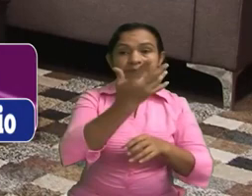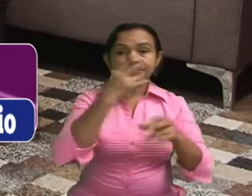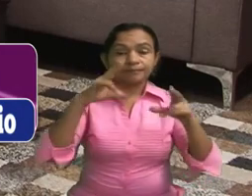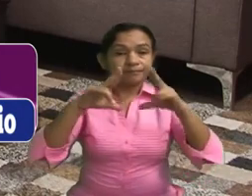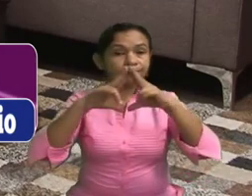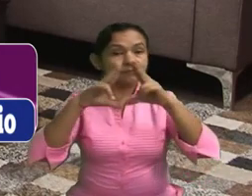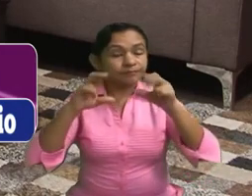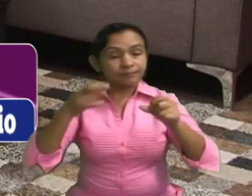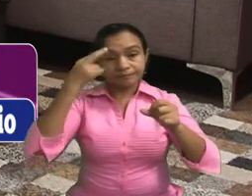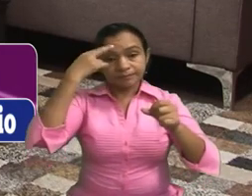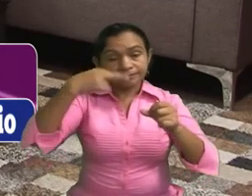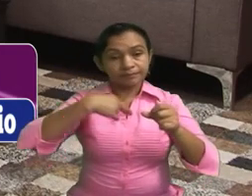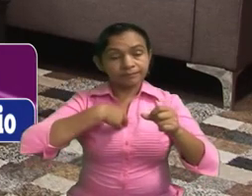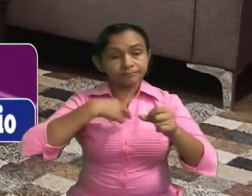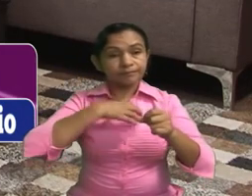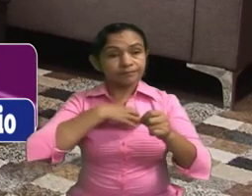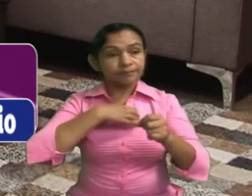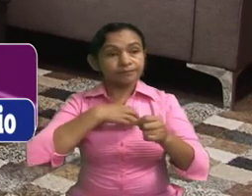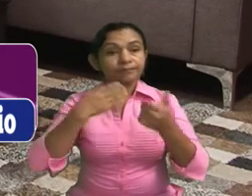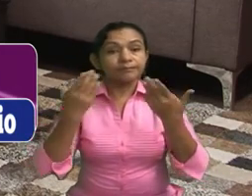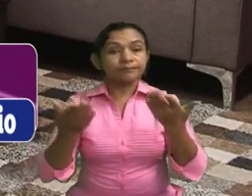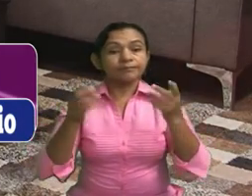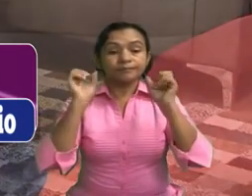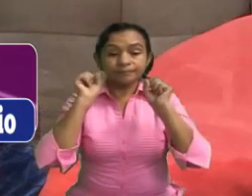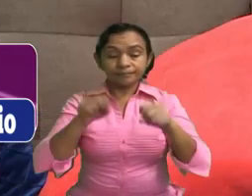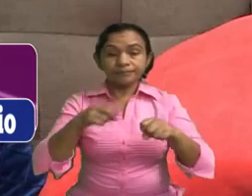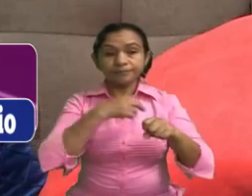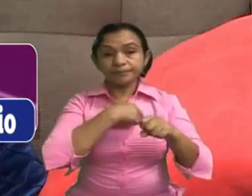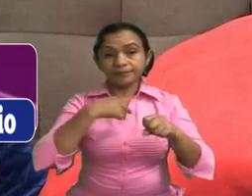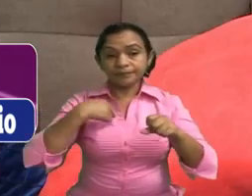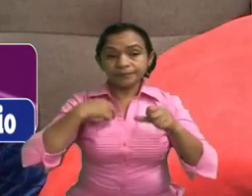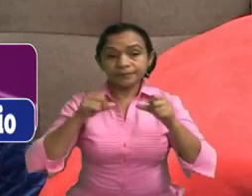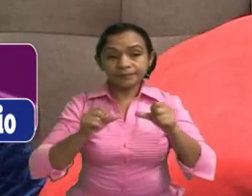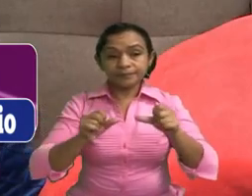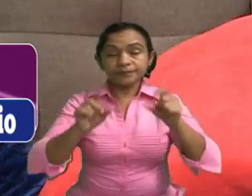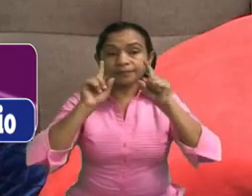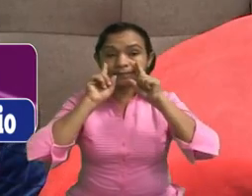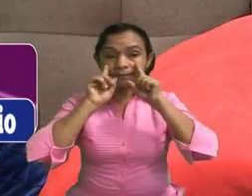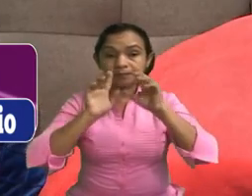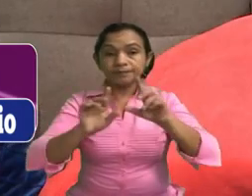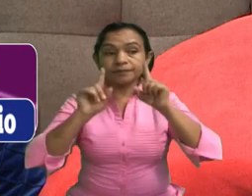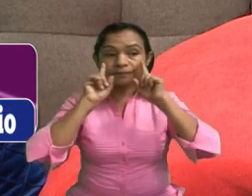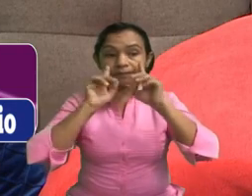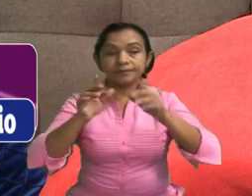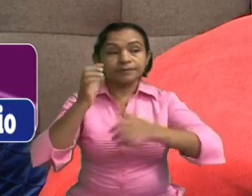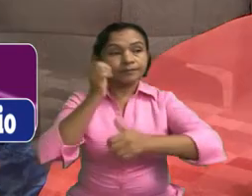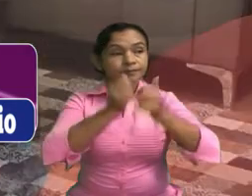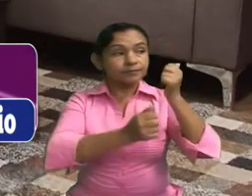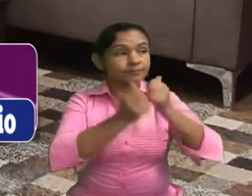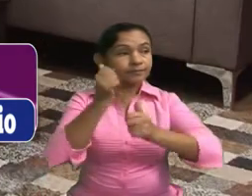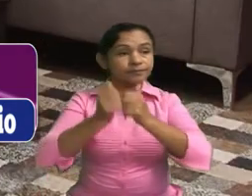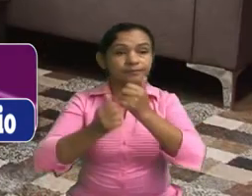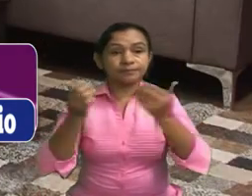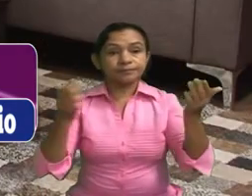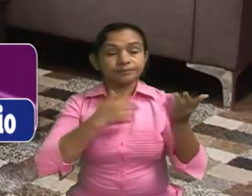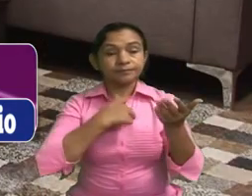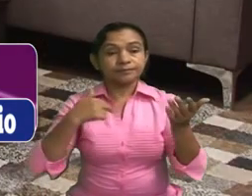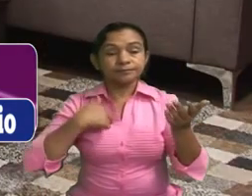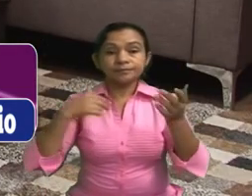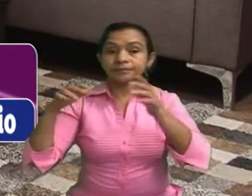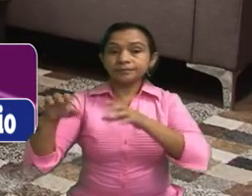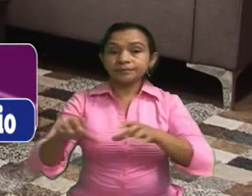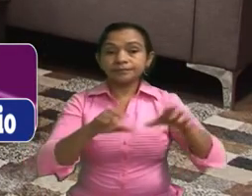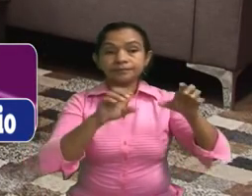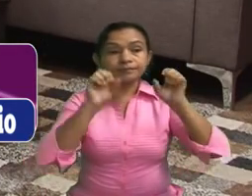nuestra responsabilidad o competencia, para venir mitigando estos efectos, ¿verdad? Implementando acciones que